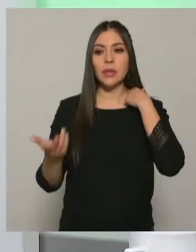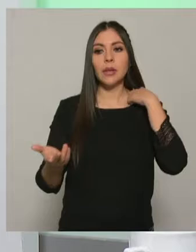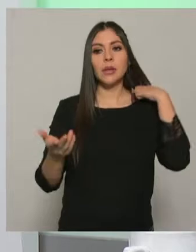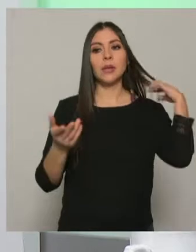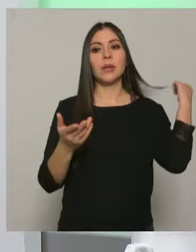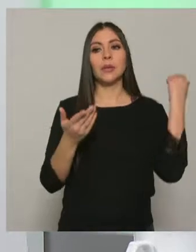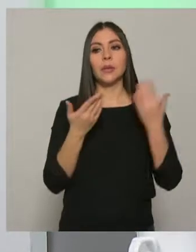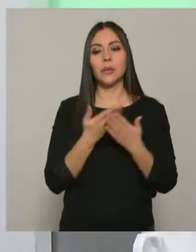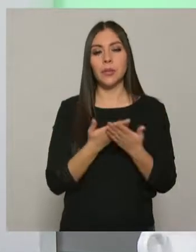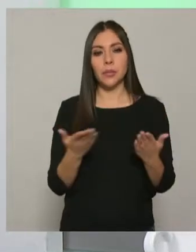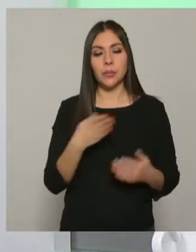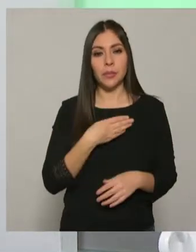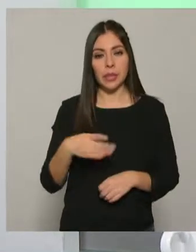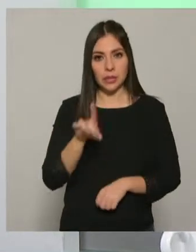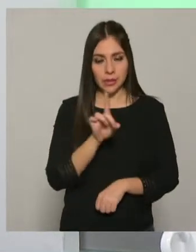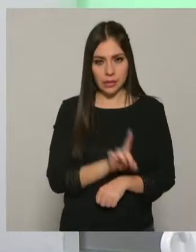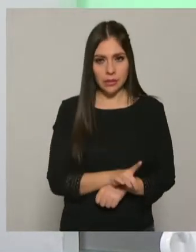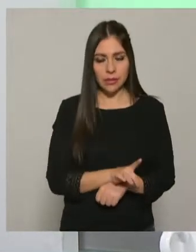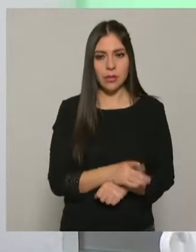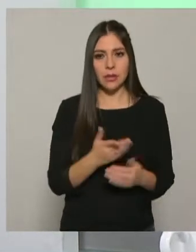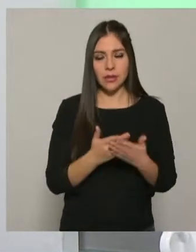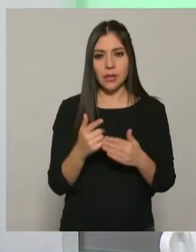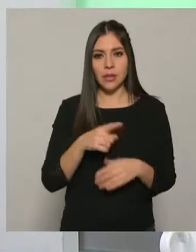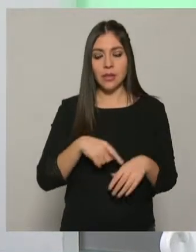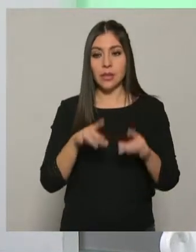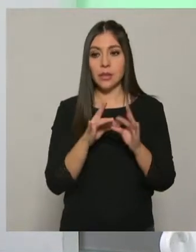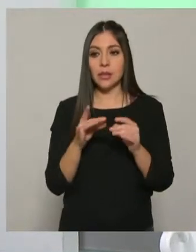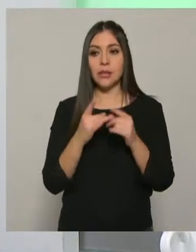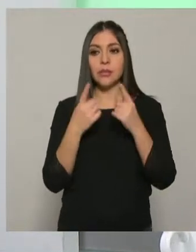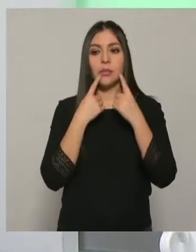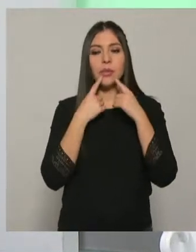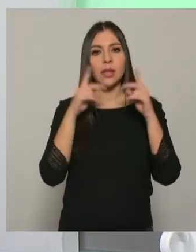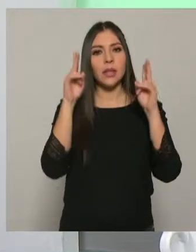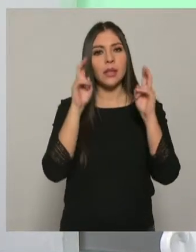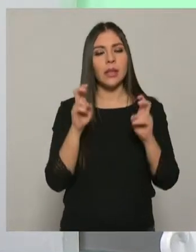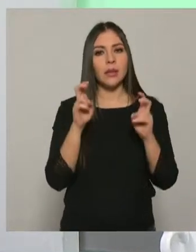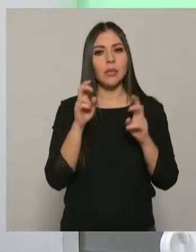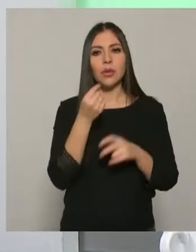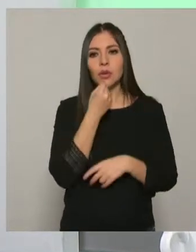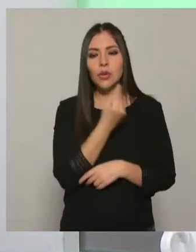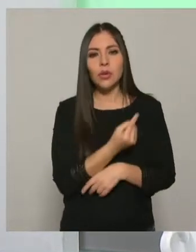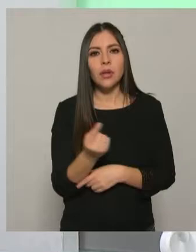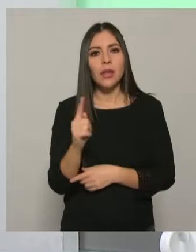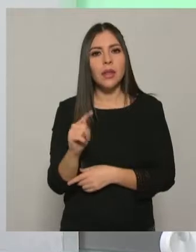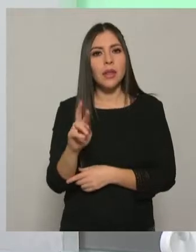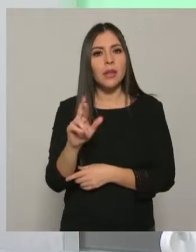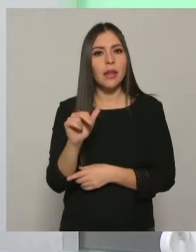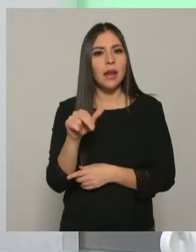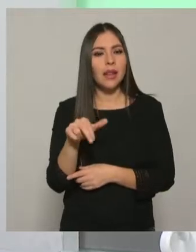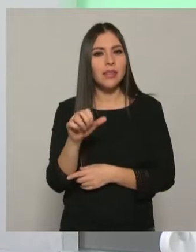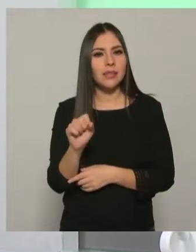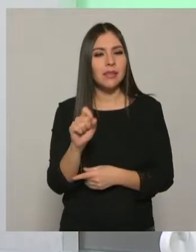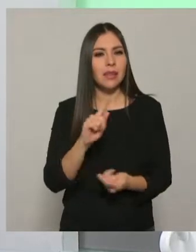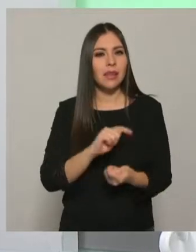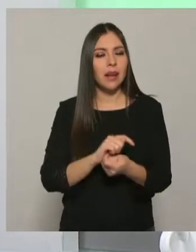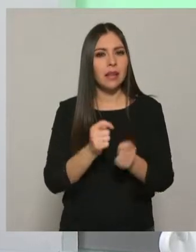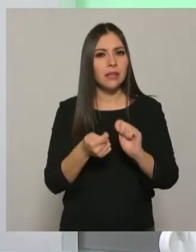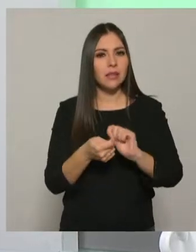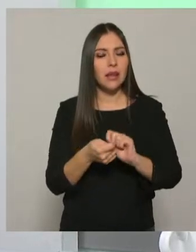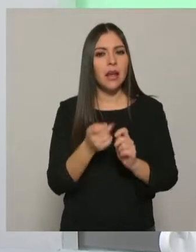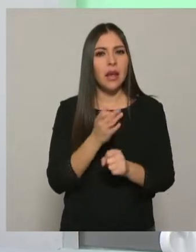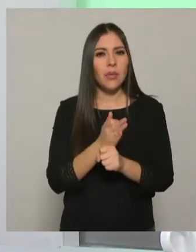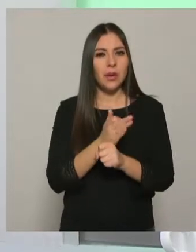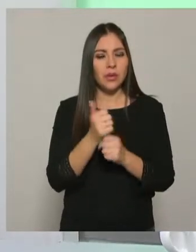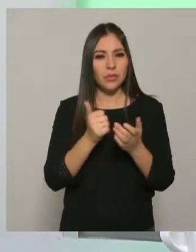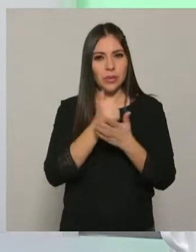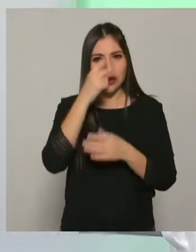hablando aquí en la mesa de análisis de Agenda y Contexto sobre las infancias trans y cómo va el dictamen que tiene el Congreso de la Ciudad de México al